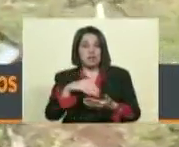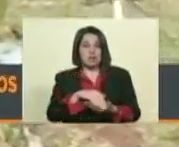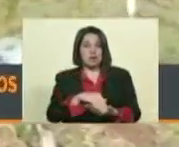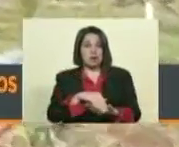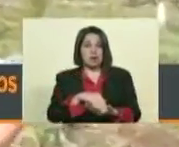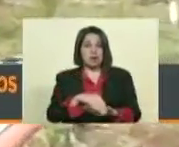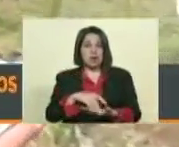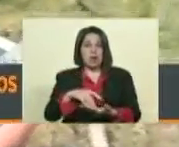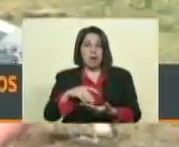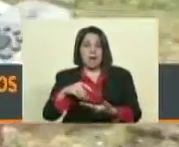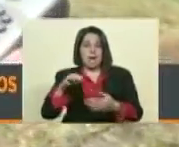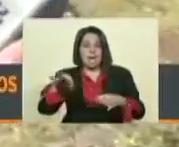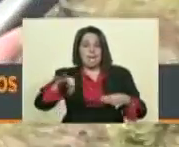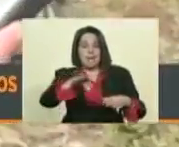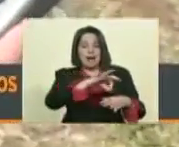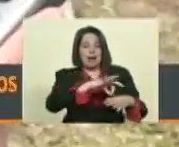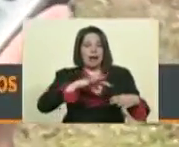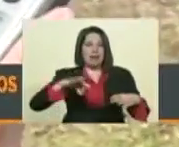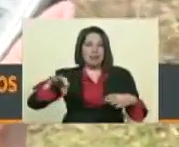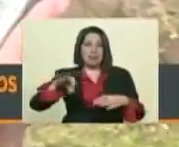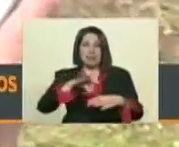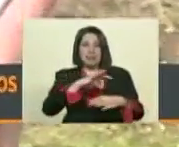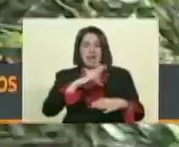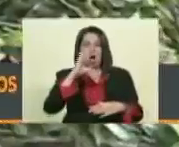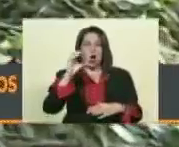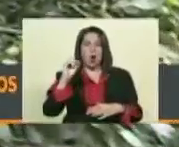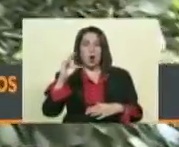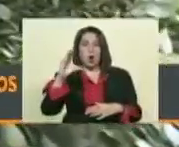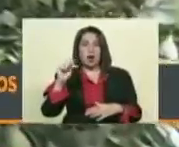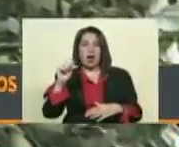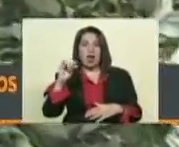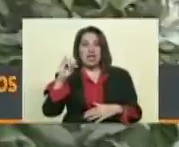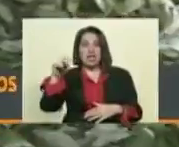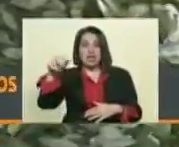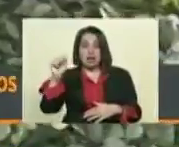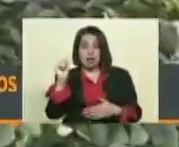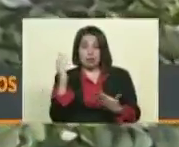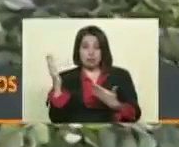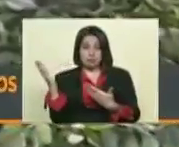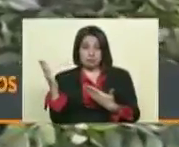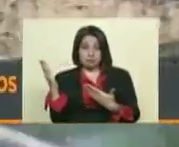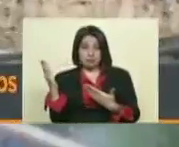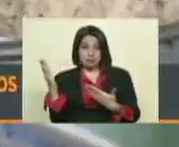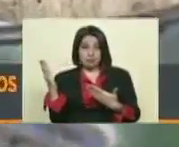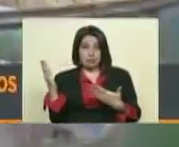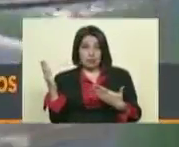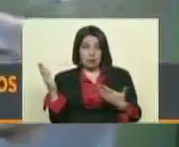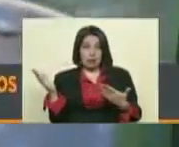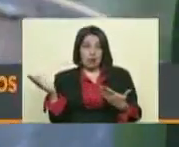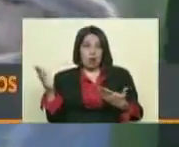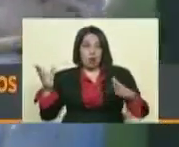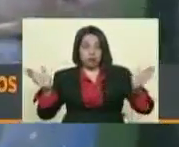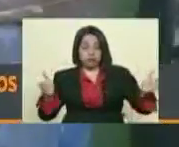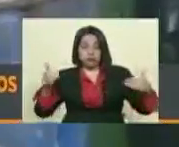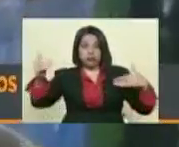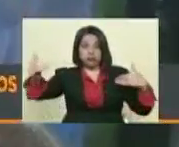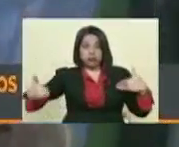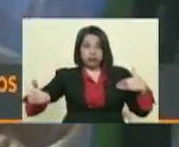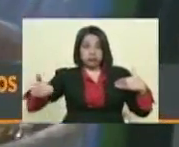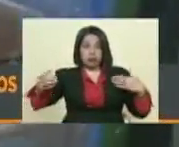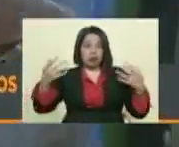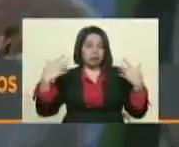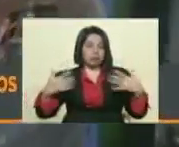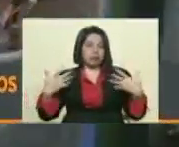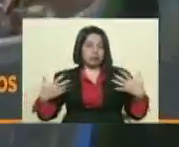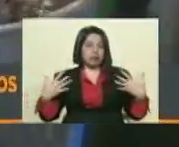de cocas, así como también ha sido detectado un centro de acopio donde se logró la destrucción de una cantidad